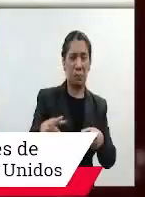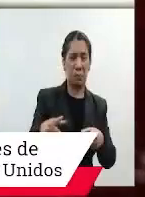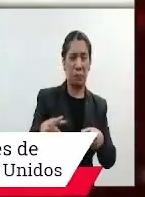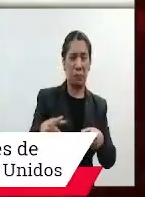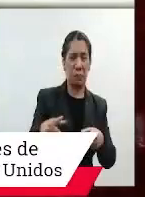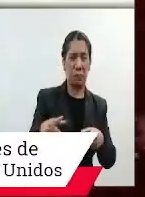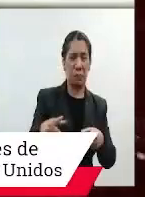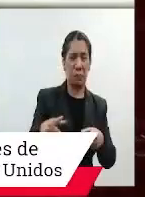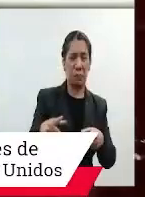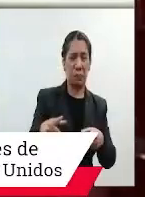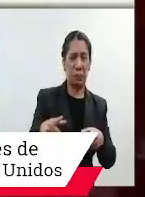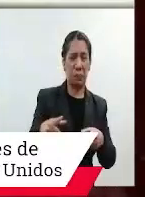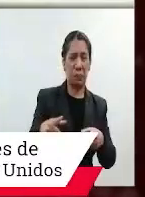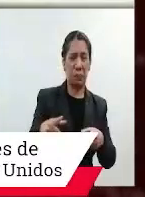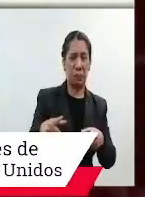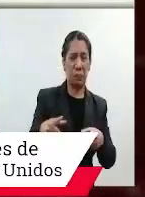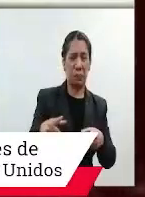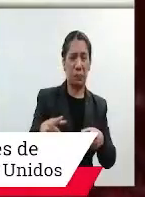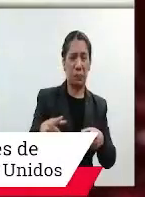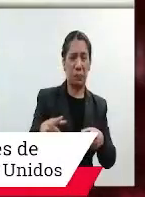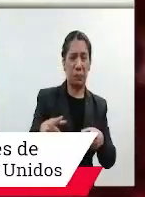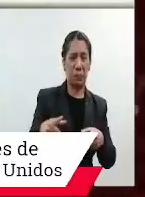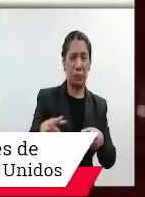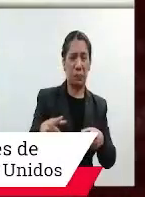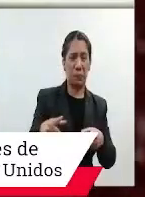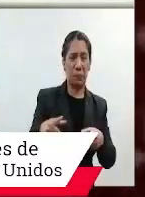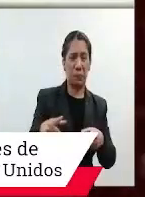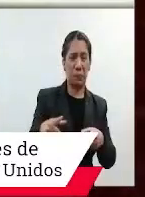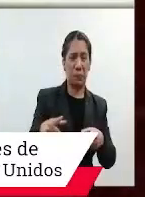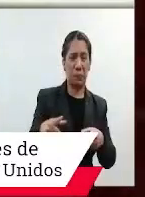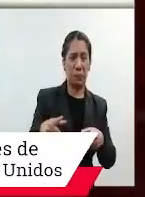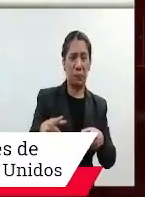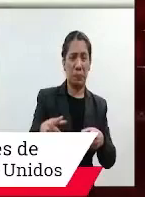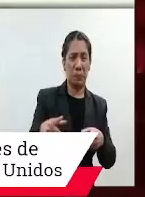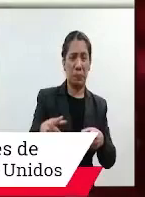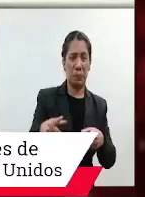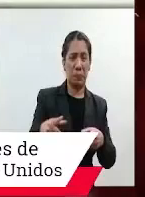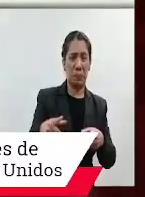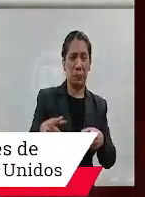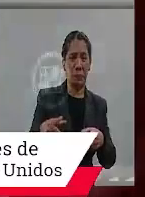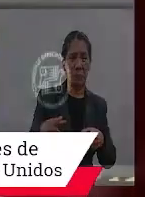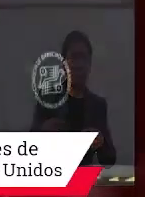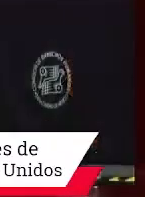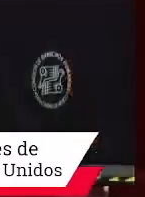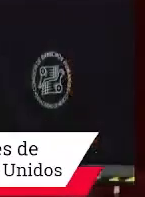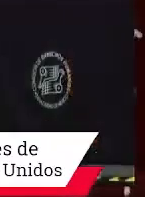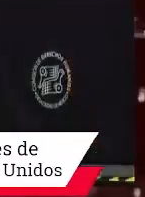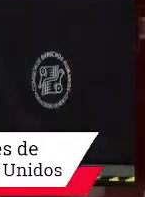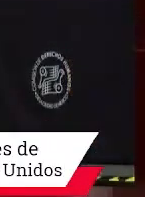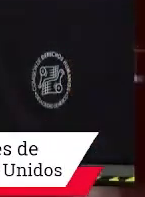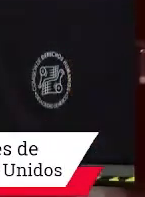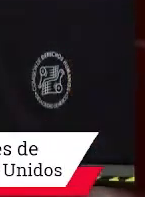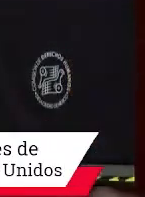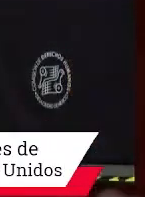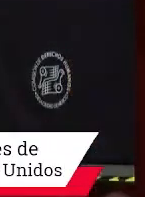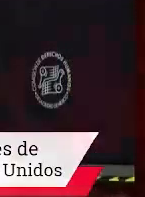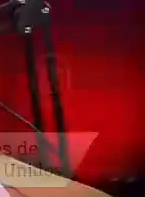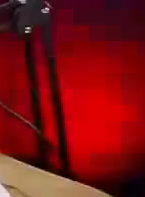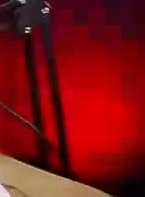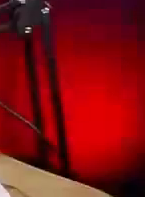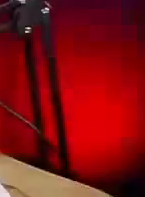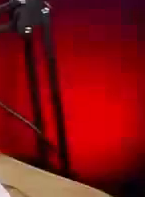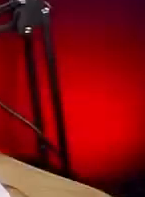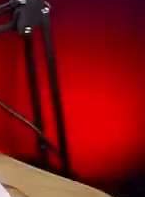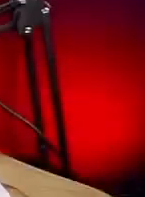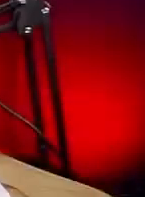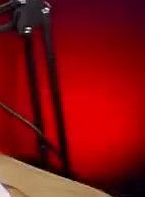quien se incorpora a la conducción de esta emisión de Contralínea Periodismo de Investigación. Buenos días, Nancy. Buenos días, Sosimo Camacho, y buenos